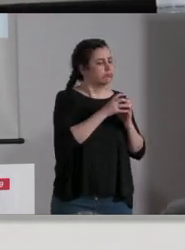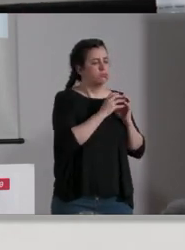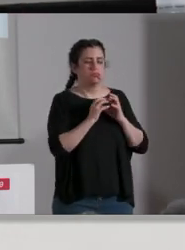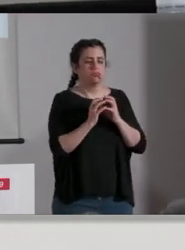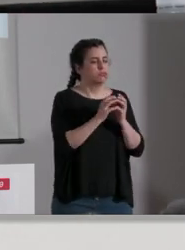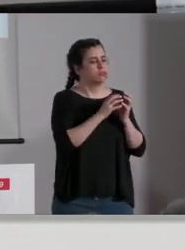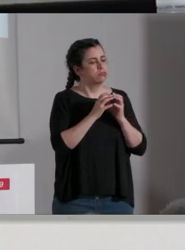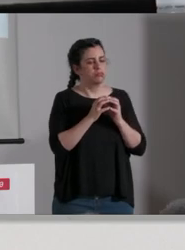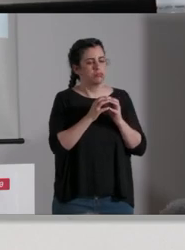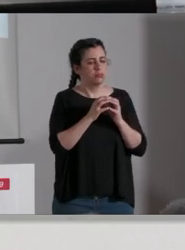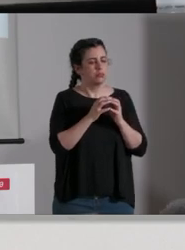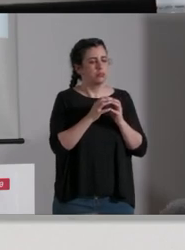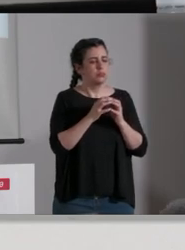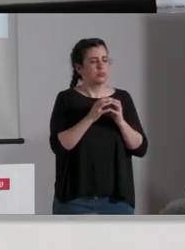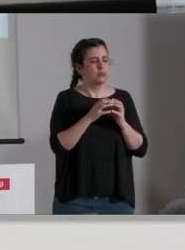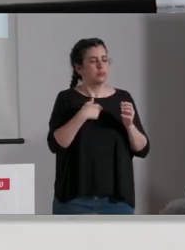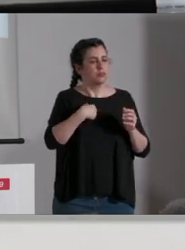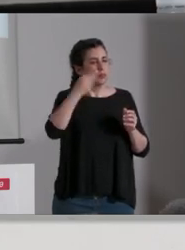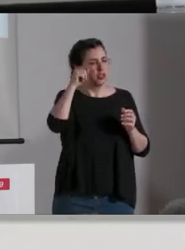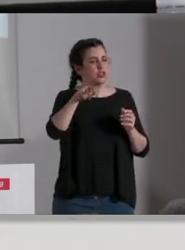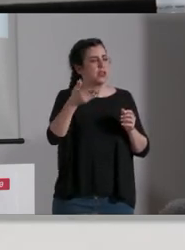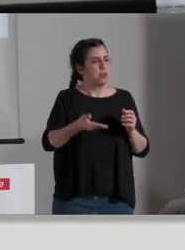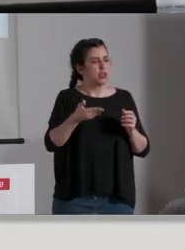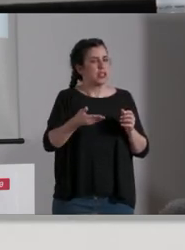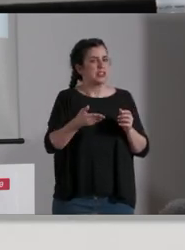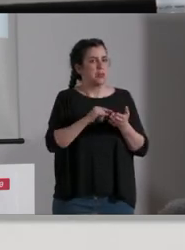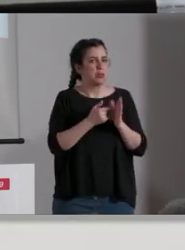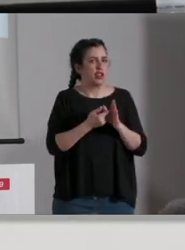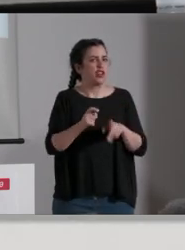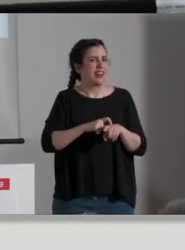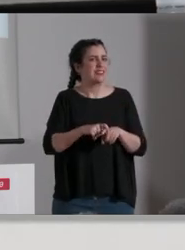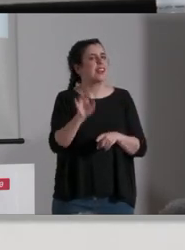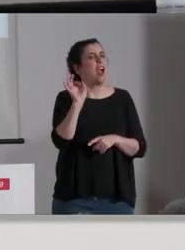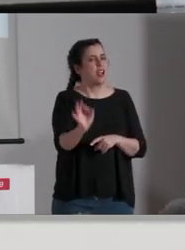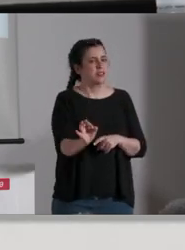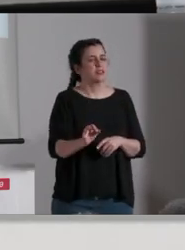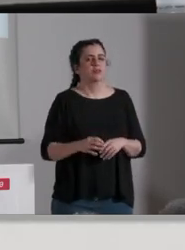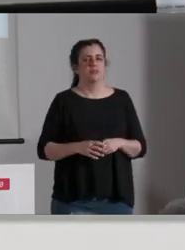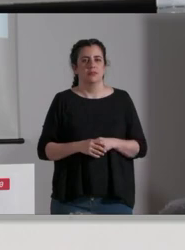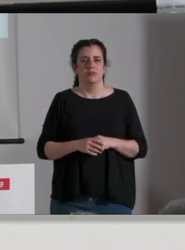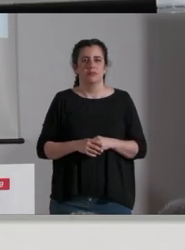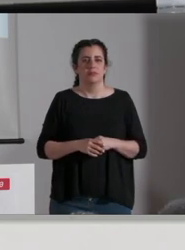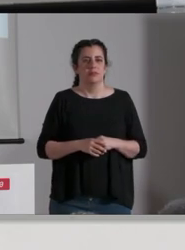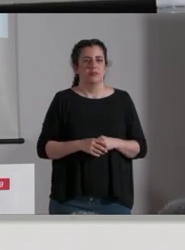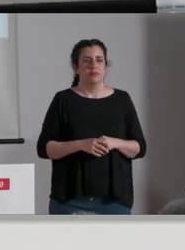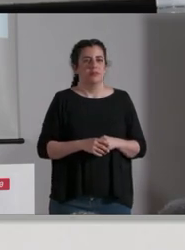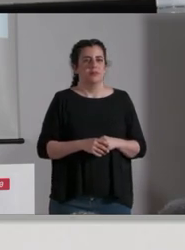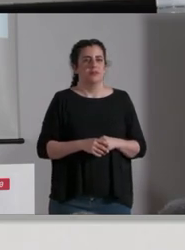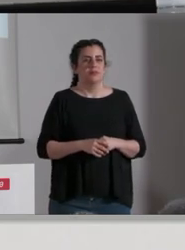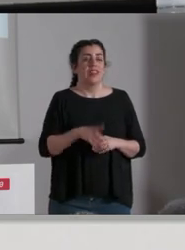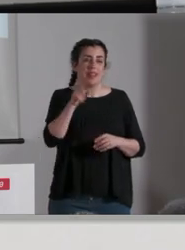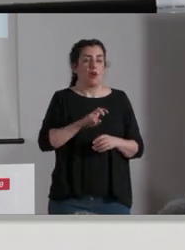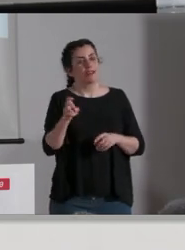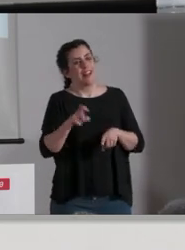y eso creo que es una característica muy importante de este tipo de proyecto, ¿no? Y eso también va unido a una característica que a